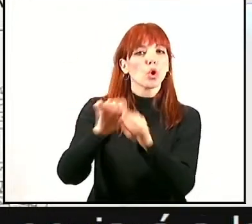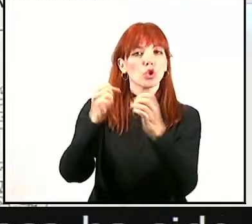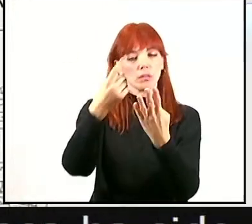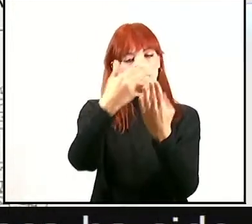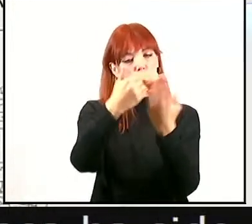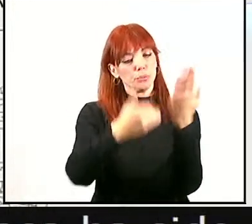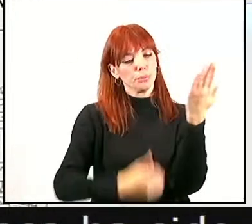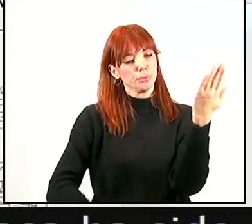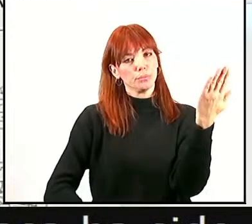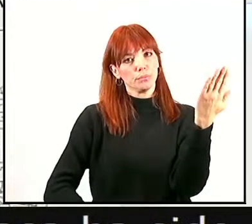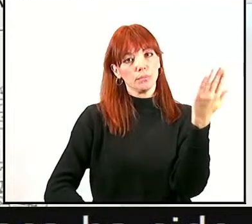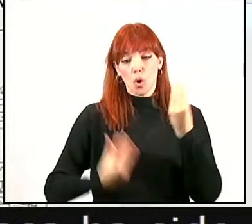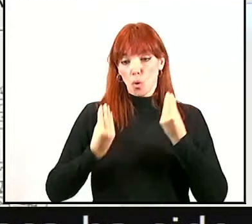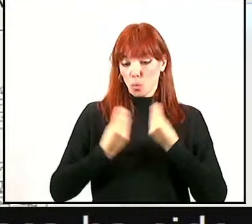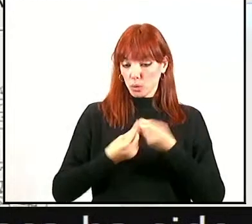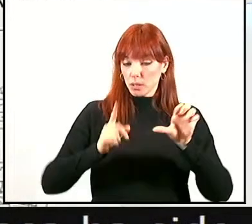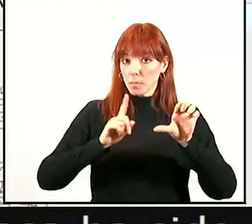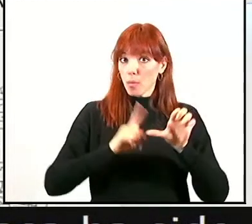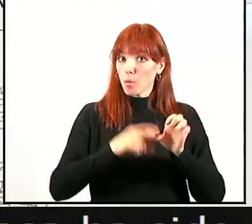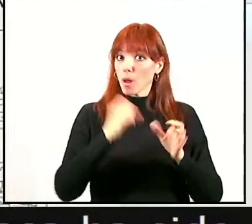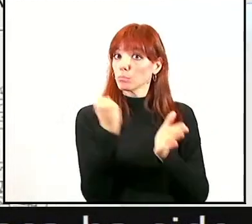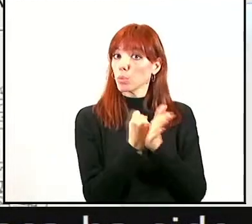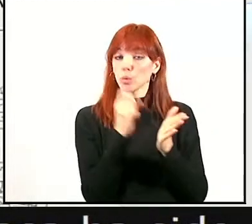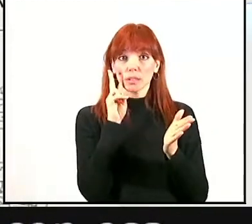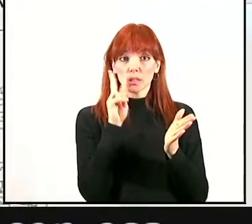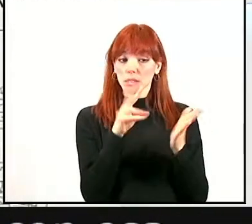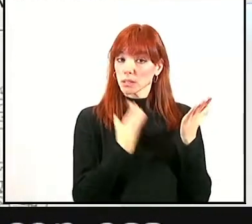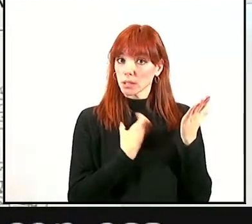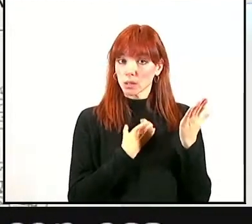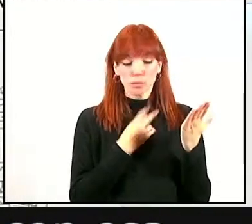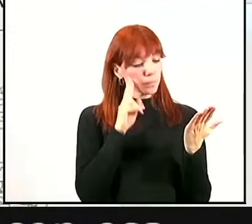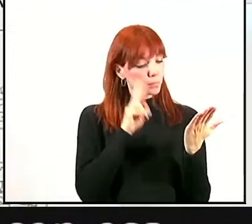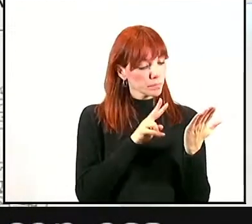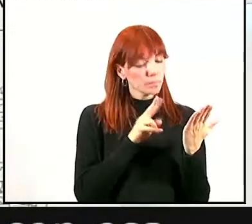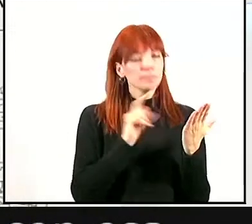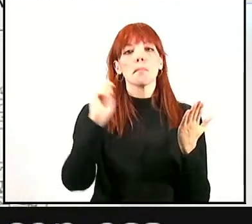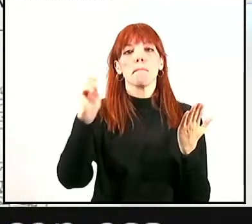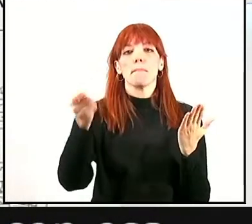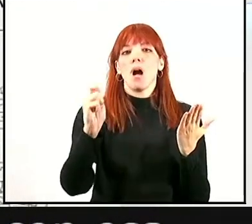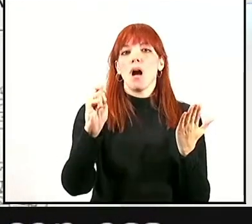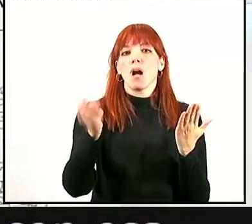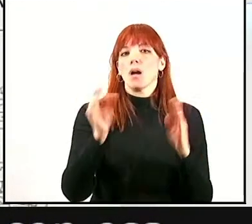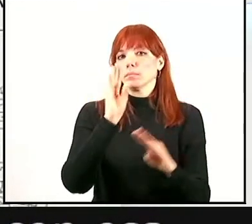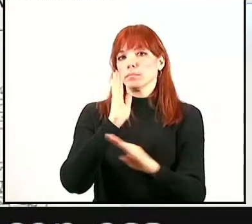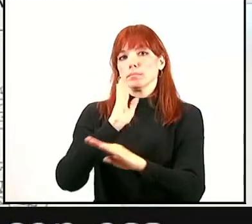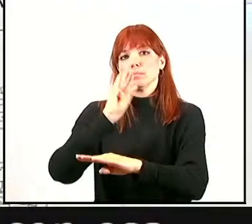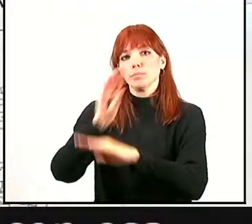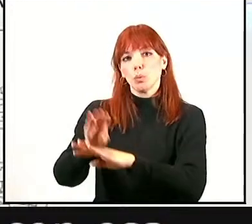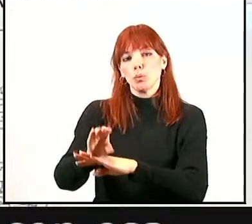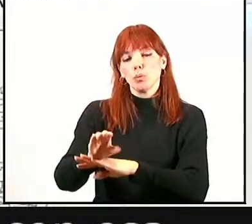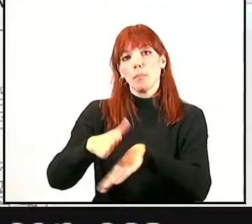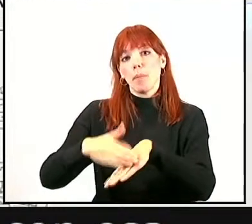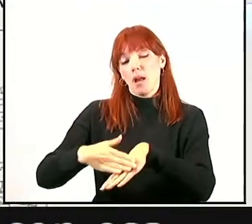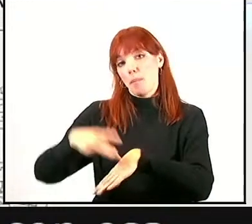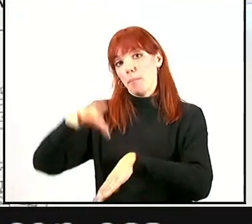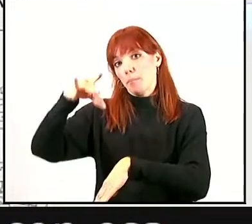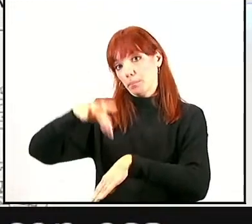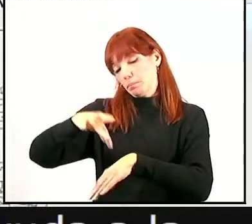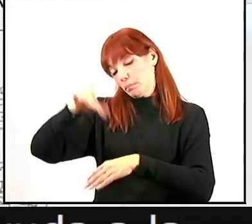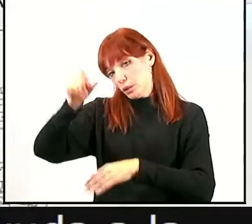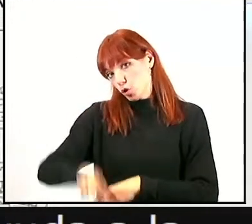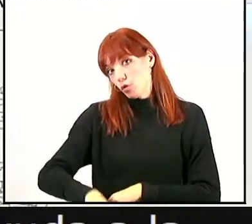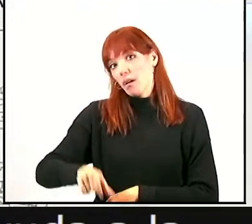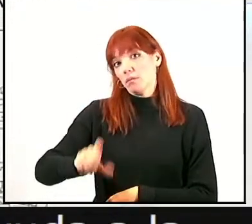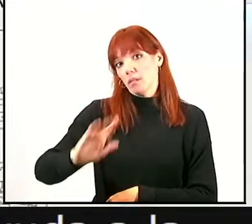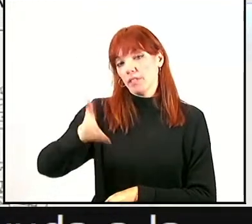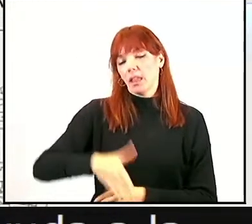Junta, con esa certificación del ayuntamiento, abonará la ayuda a la persona que ha sido